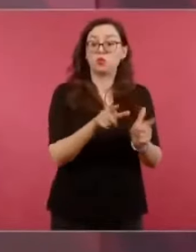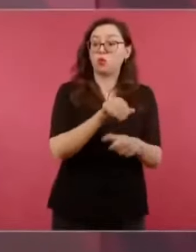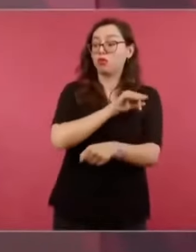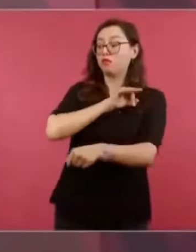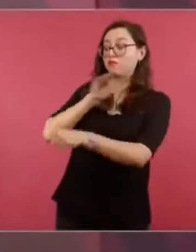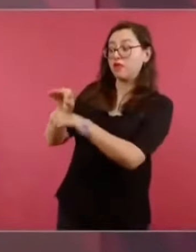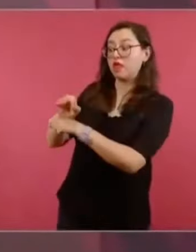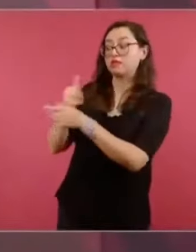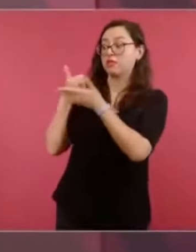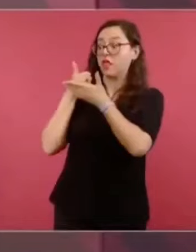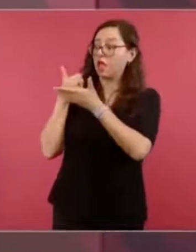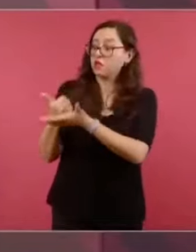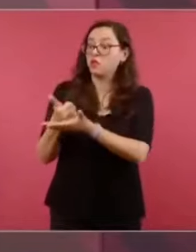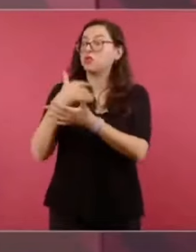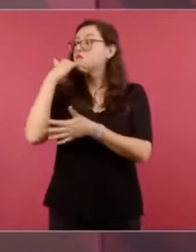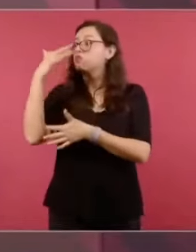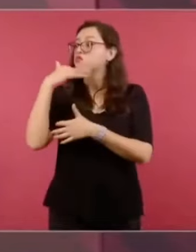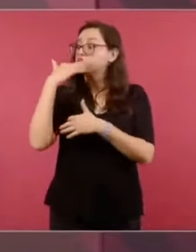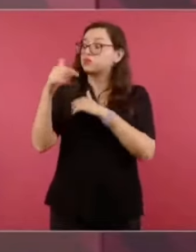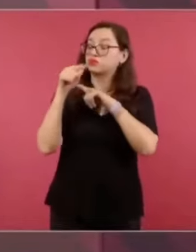alcahuetes,